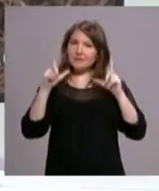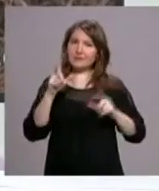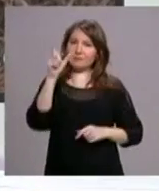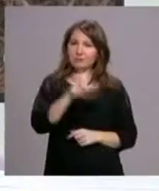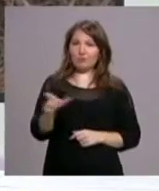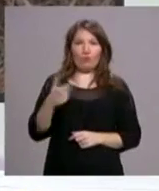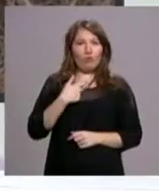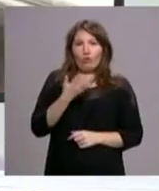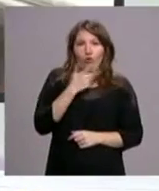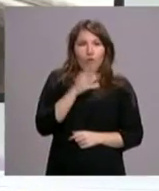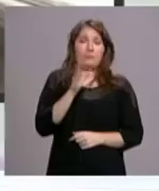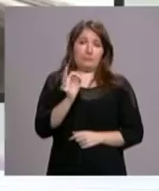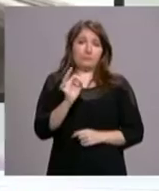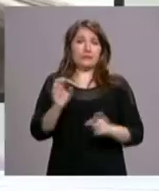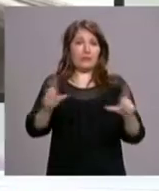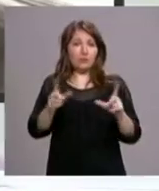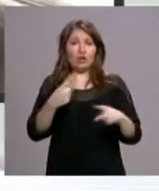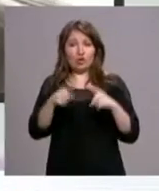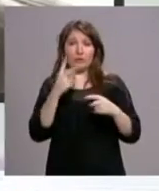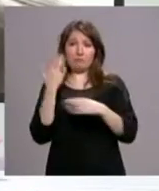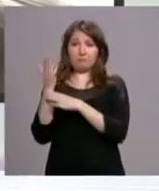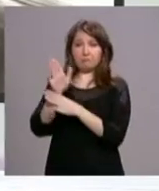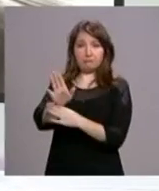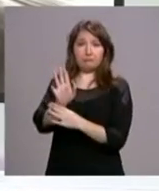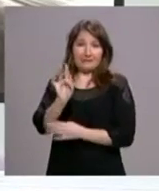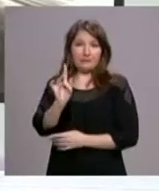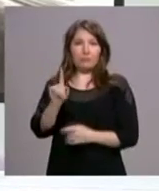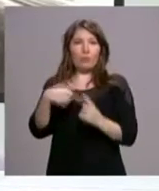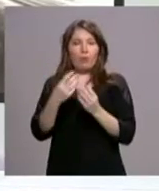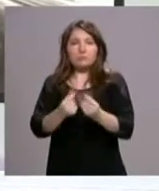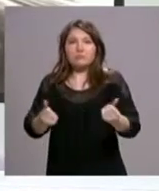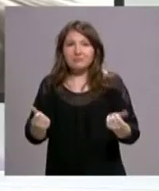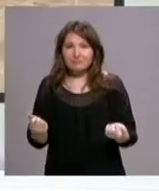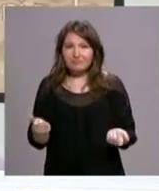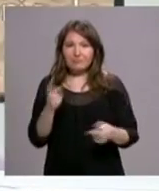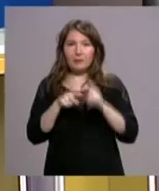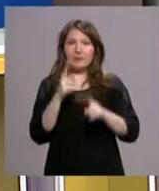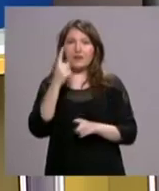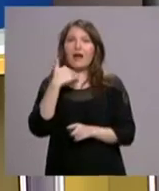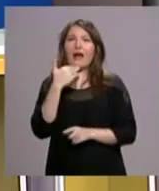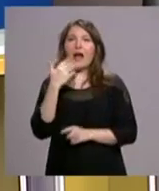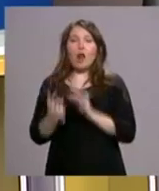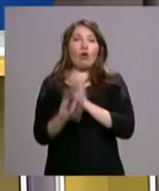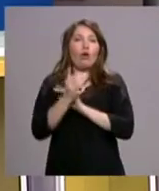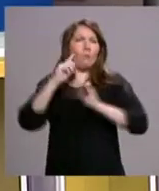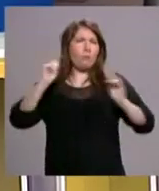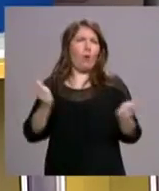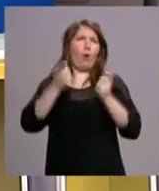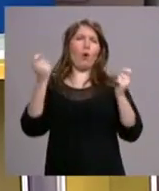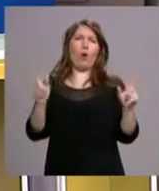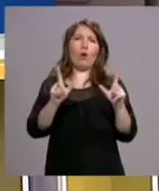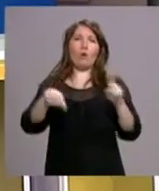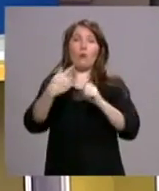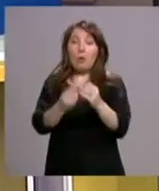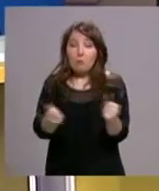comunicación nos la hacen visible, pero de pronto desaparecen de los medios de comunicación y parece que esa realidad ya no